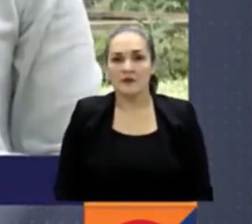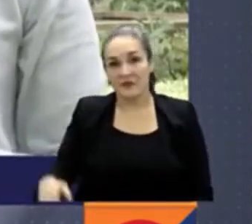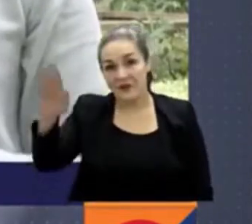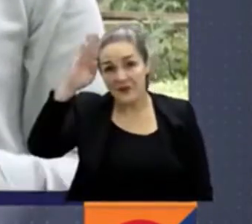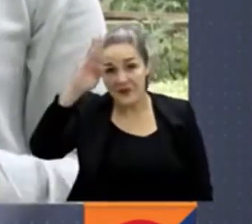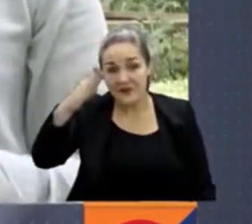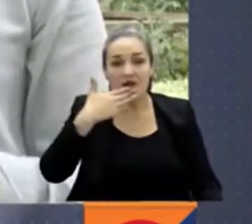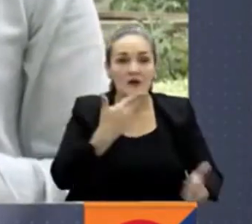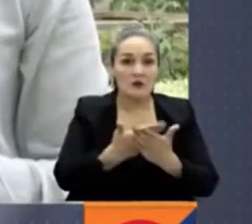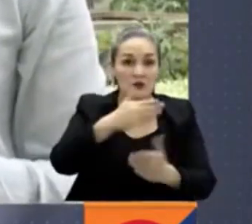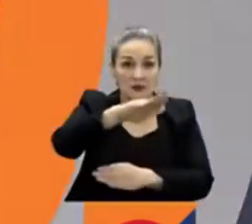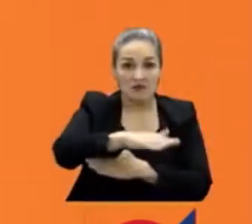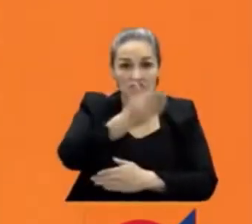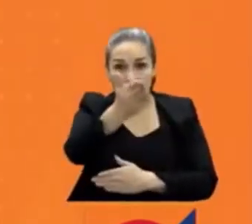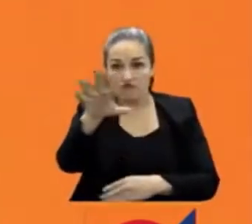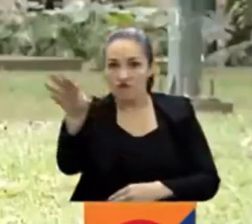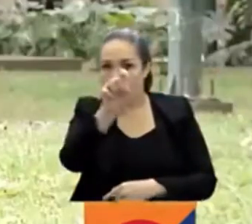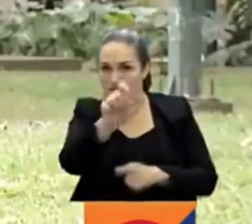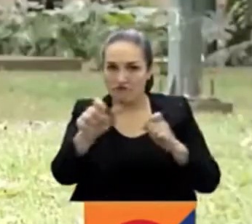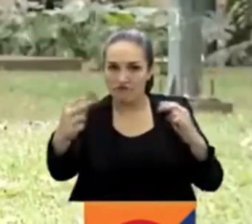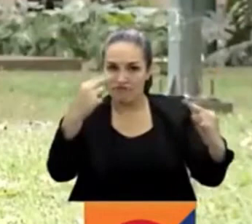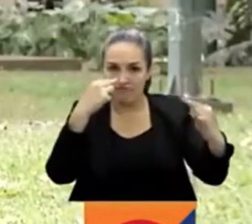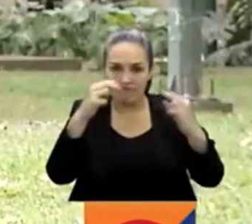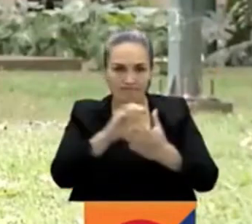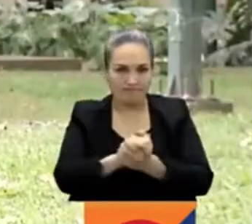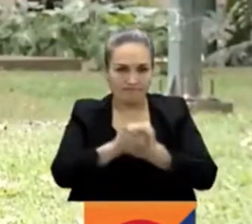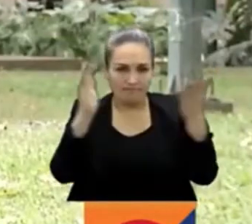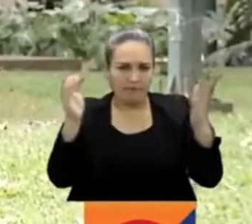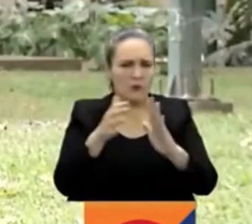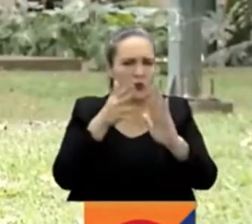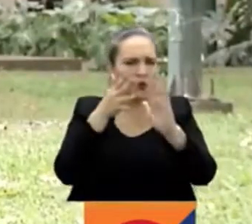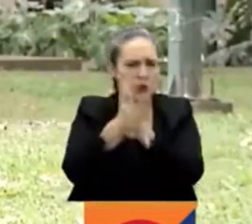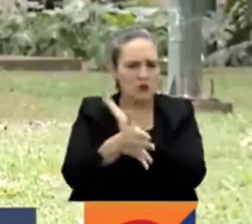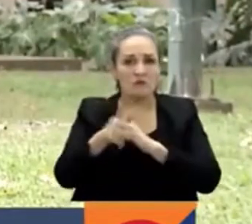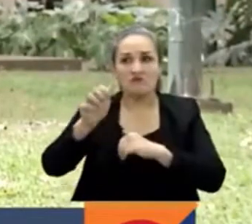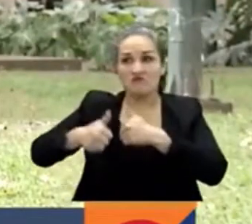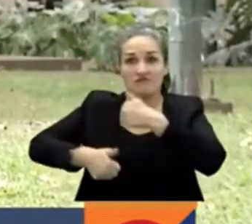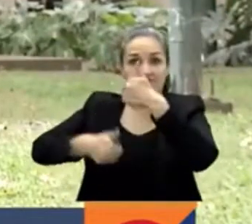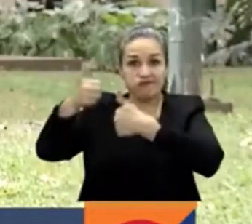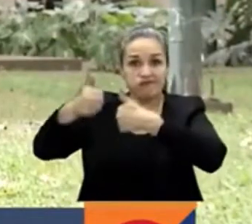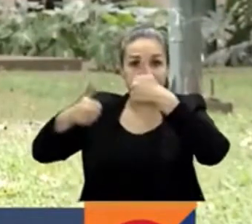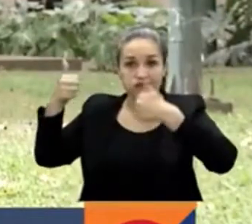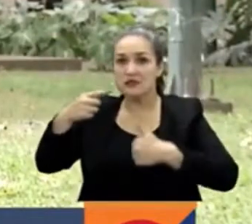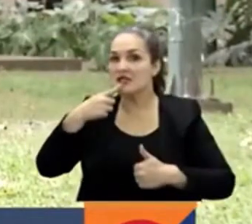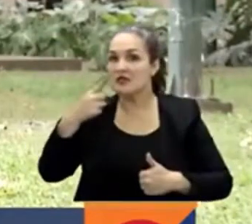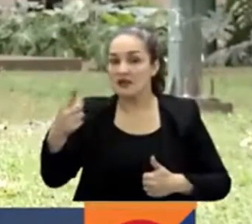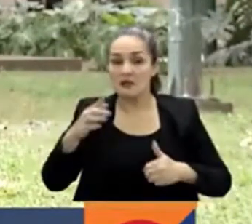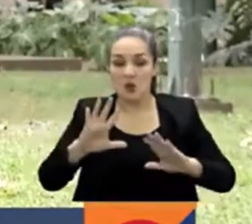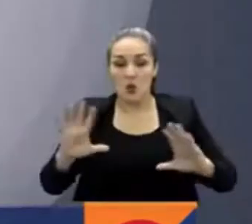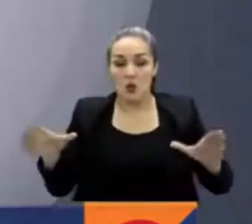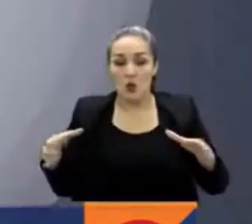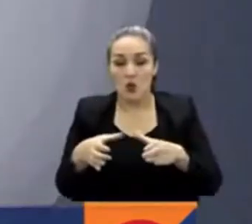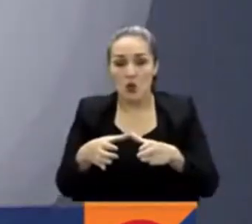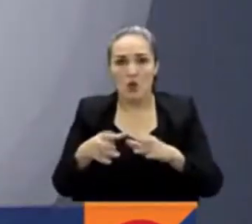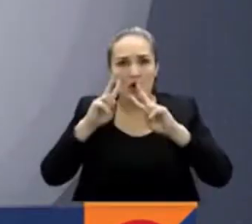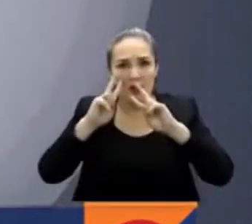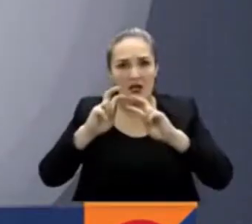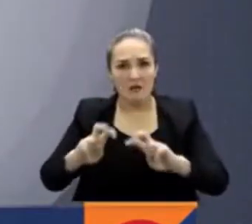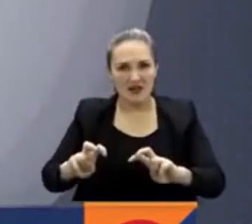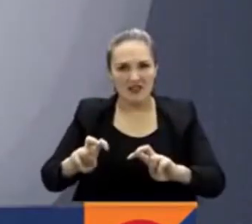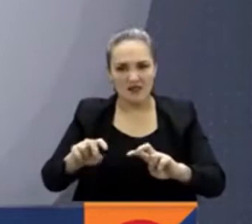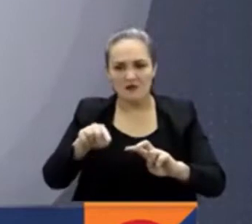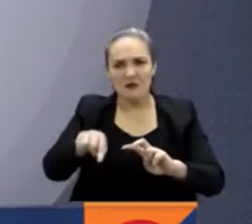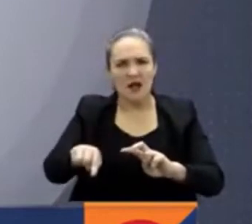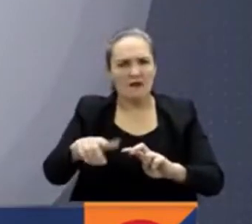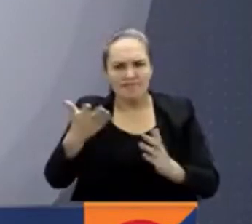Hola, buenas tardes para usted y para todos los televidentes. Pues lo que han dicho por parte de las autoridades es que a través de un grupo de investigación criminal se busca dar